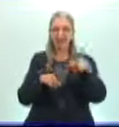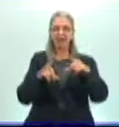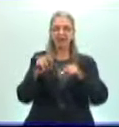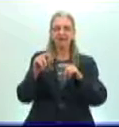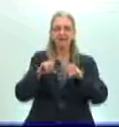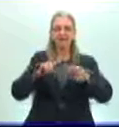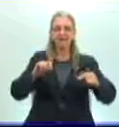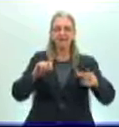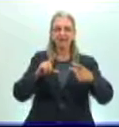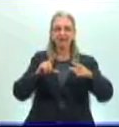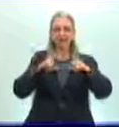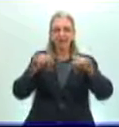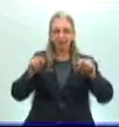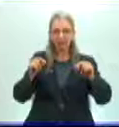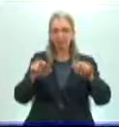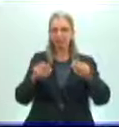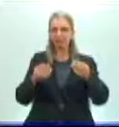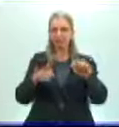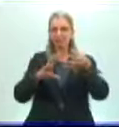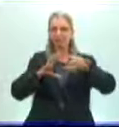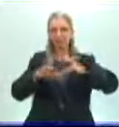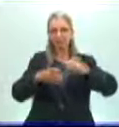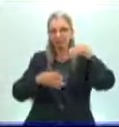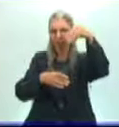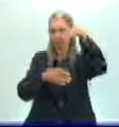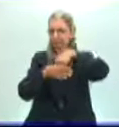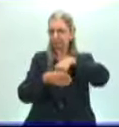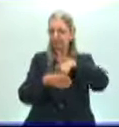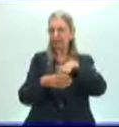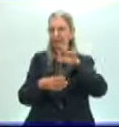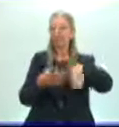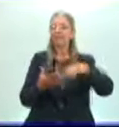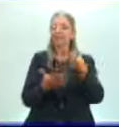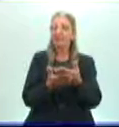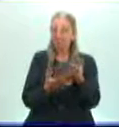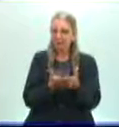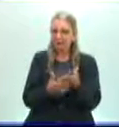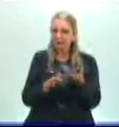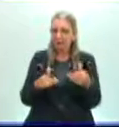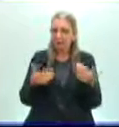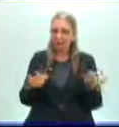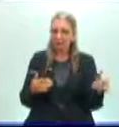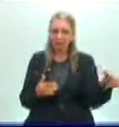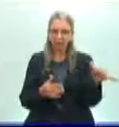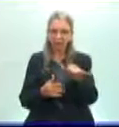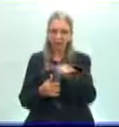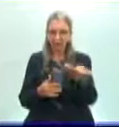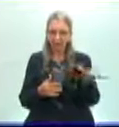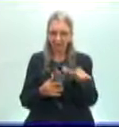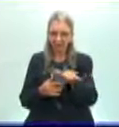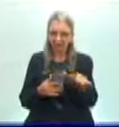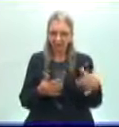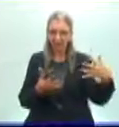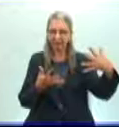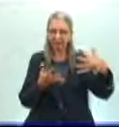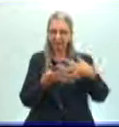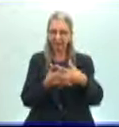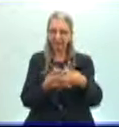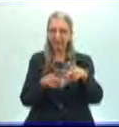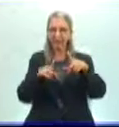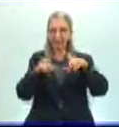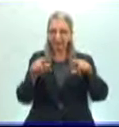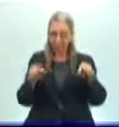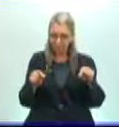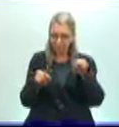ella. Y nos pide, que es lo más importante ahora en este caso, es demostrar la igualdad de las razones que se nos presentan aquí.